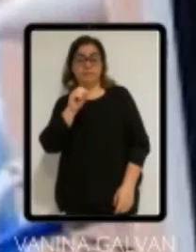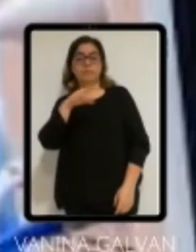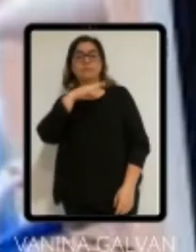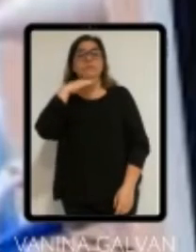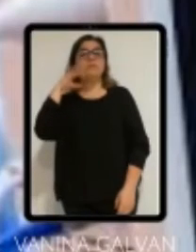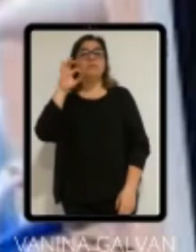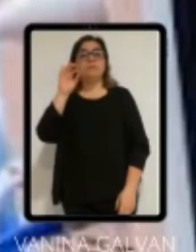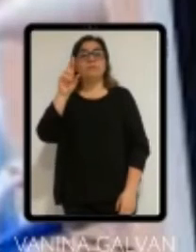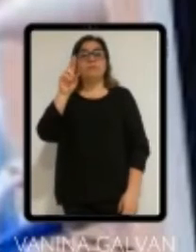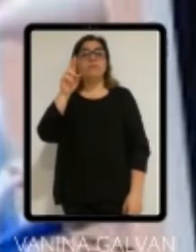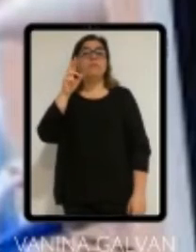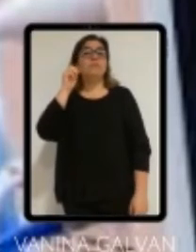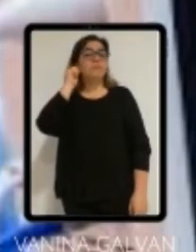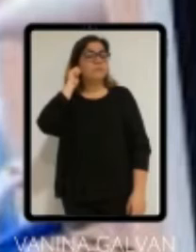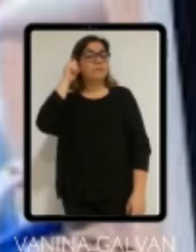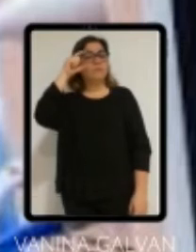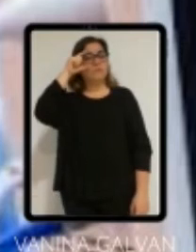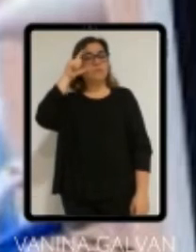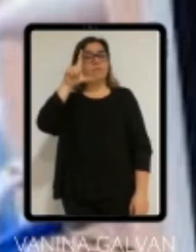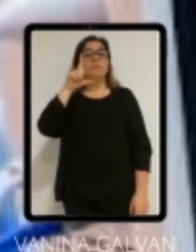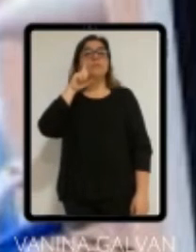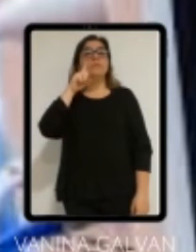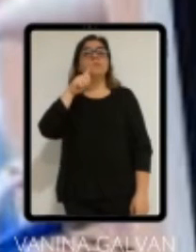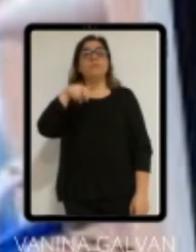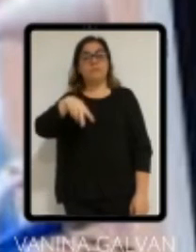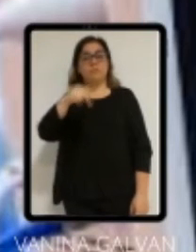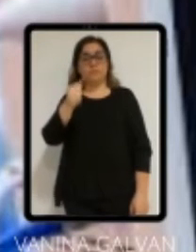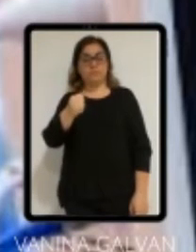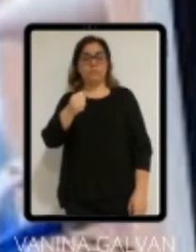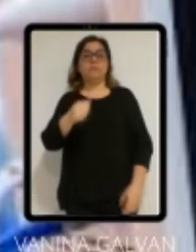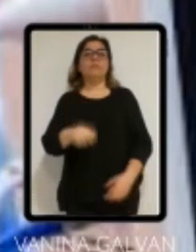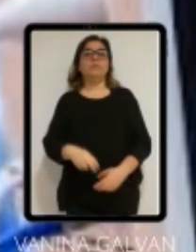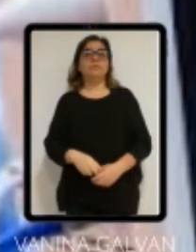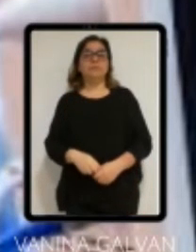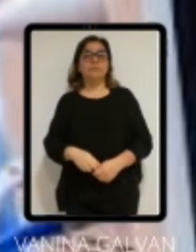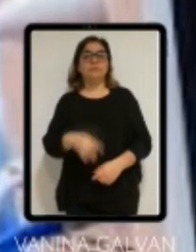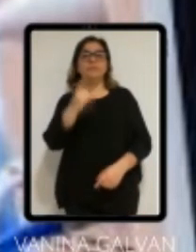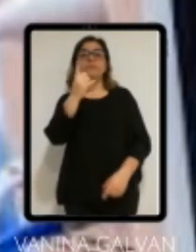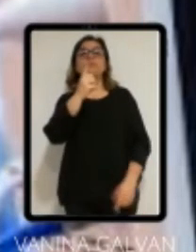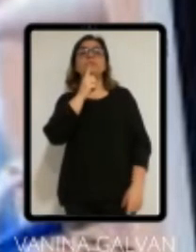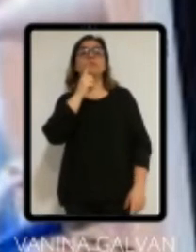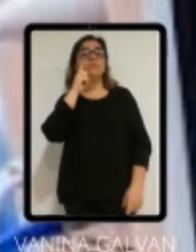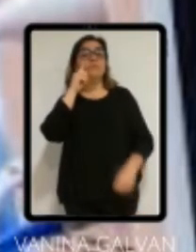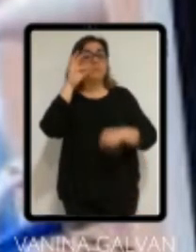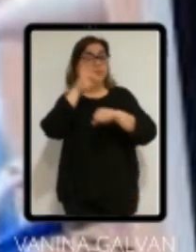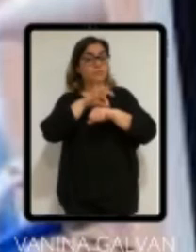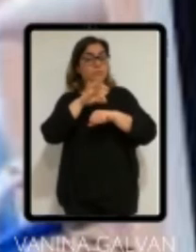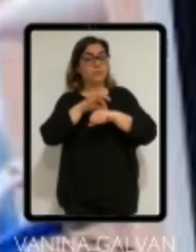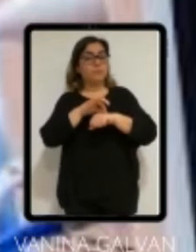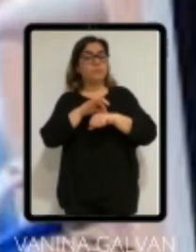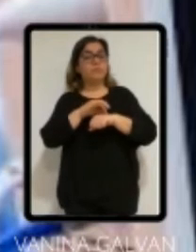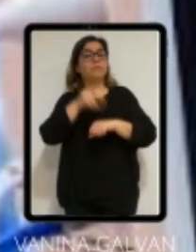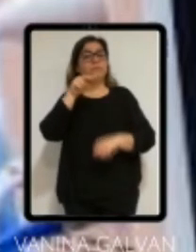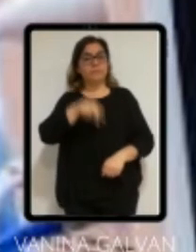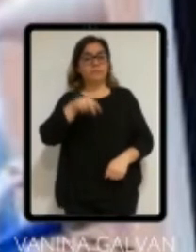Soy Jorgelina, médica intensivista de la ciudad de Neuquén. Como coordinadora del curso superior de terapia intensiva, sé que la formación de un especialista requiere